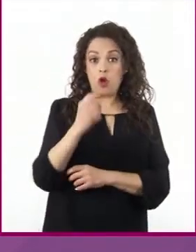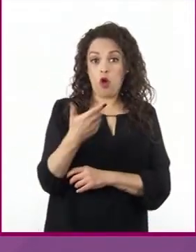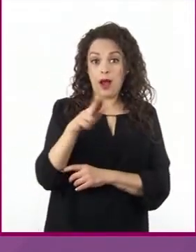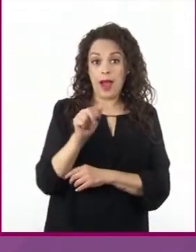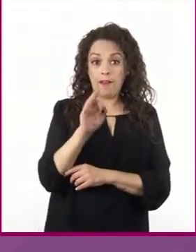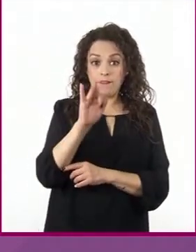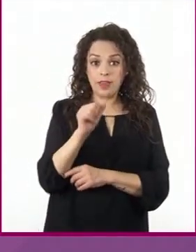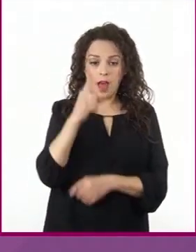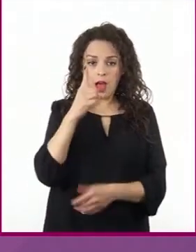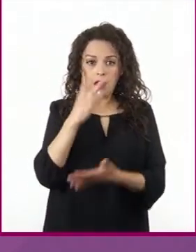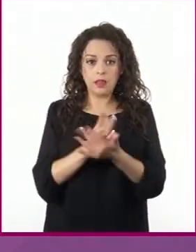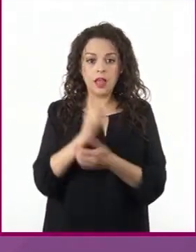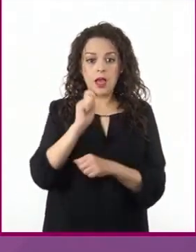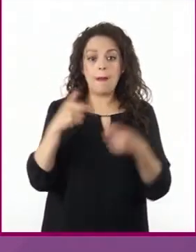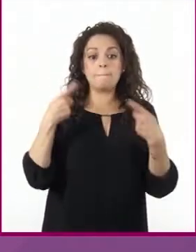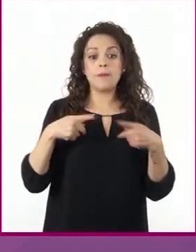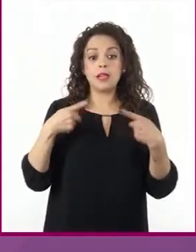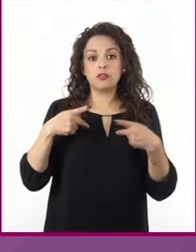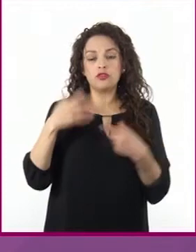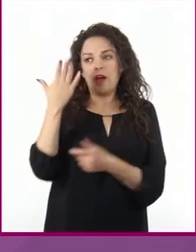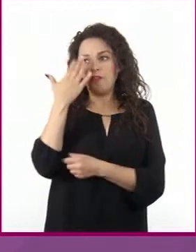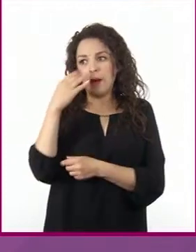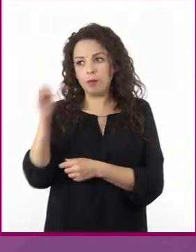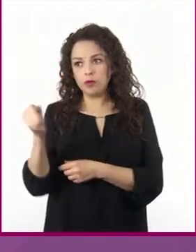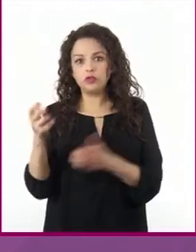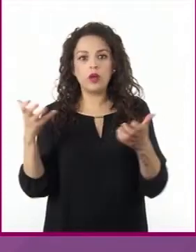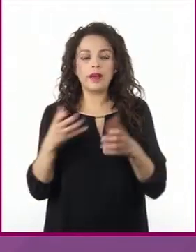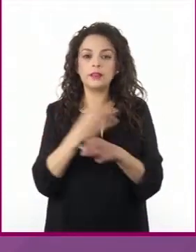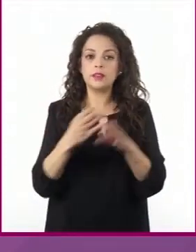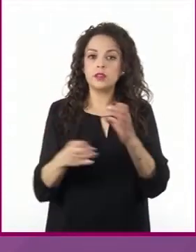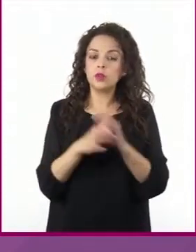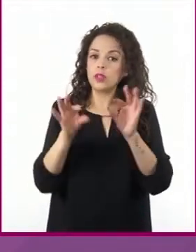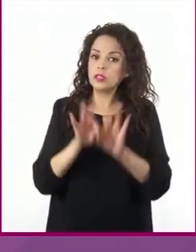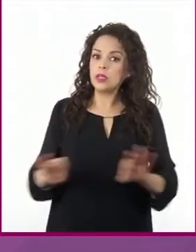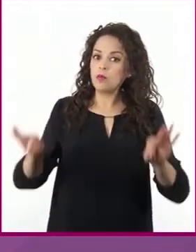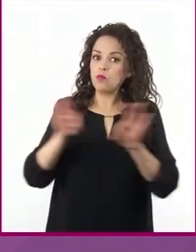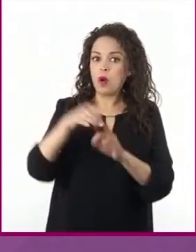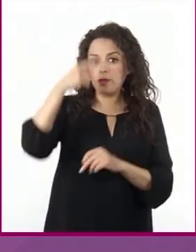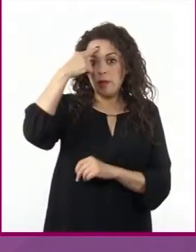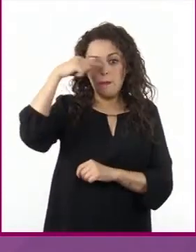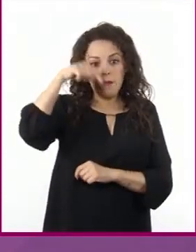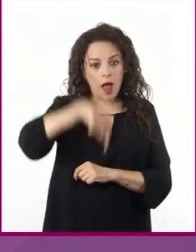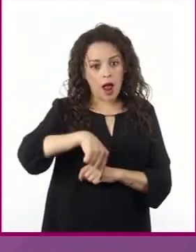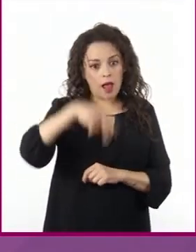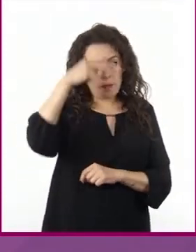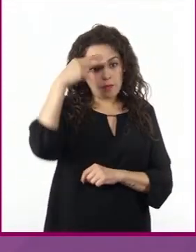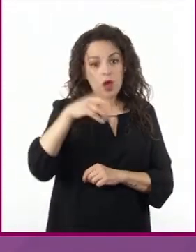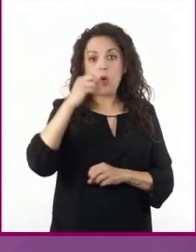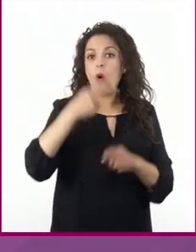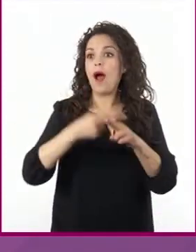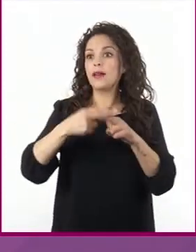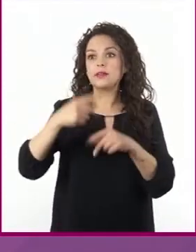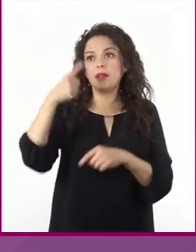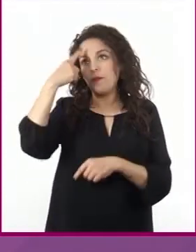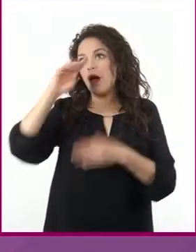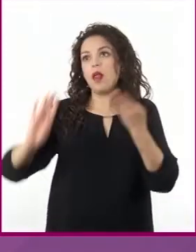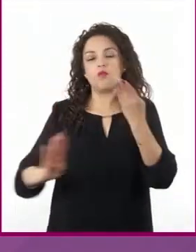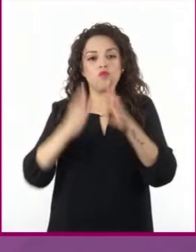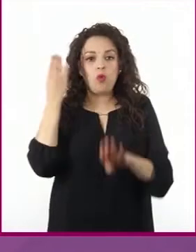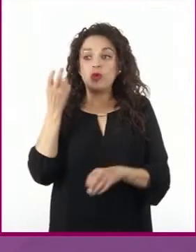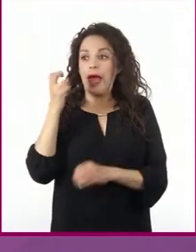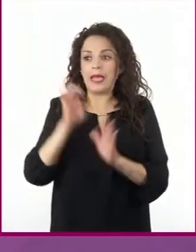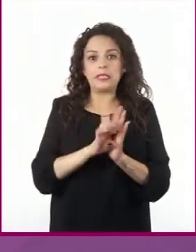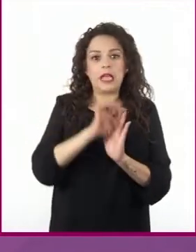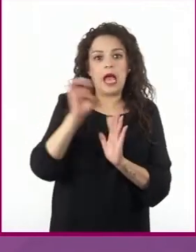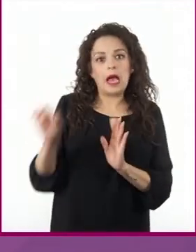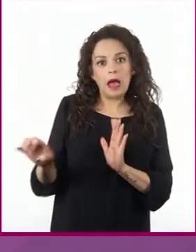puras personas ilustres que hicieron cosas importantes para nuestra nación, para todo el mundo. Entonces son un claro ejemplo